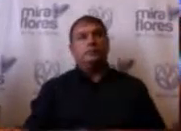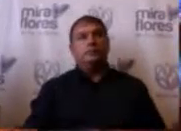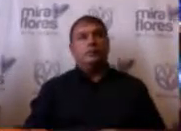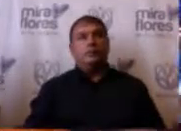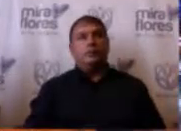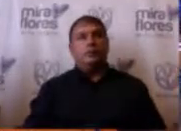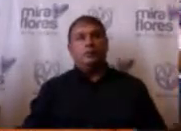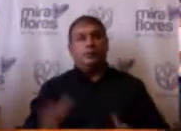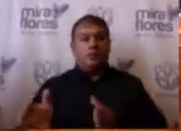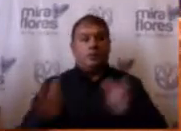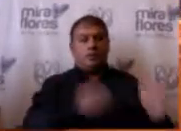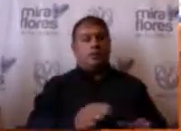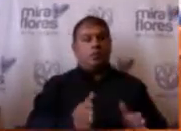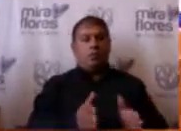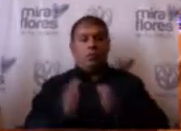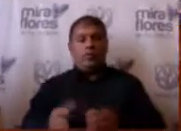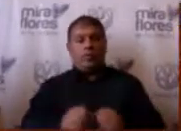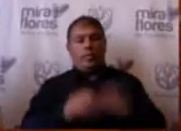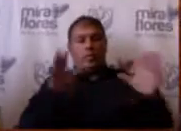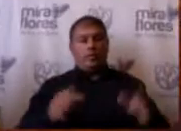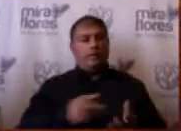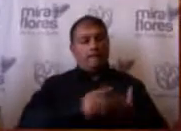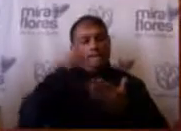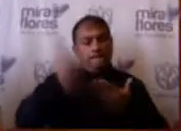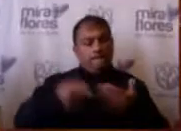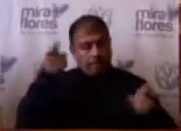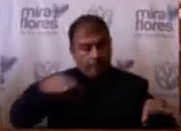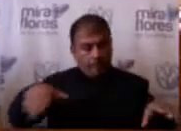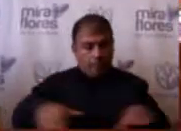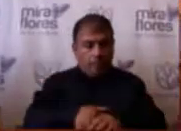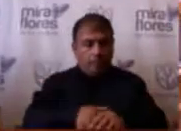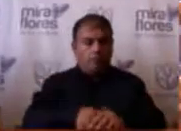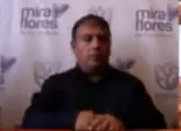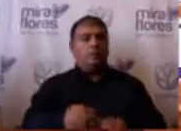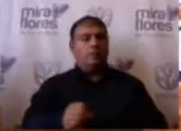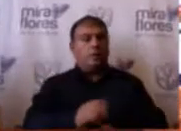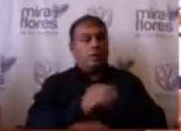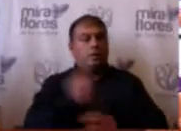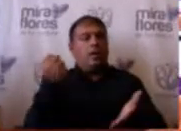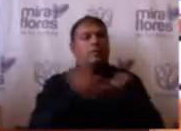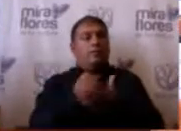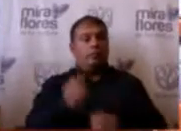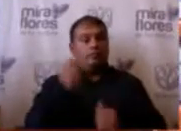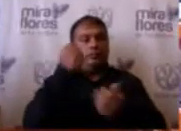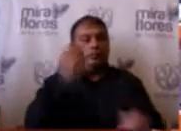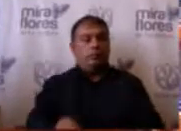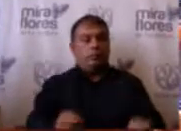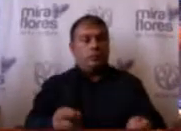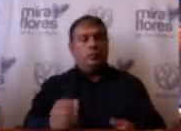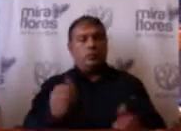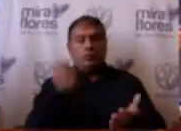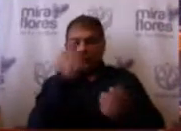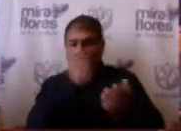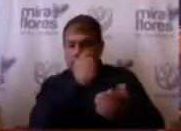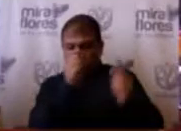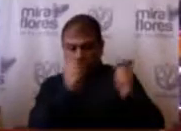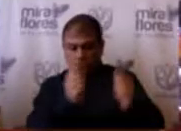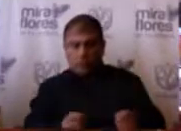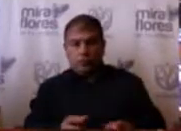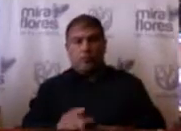la estación orden del día proyecto de acuerdo de consejo que aprueba la donación consistente en una escultura denominada